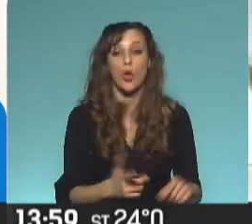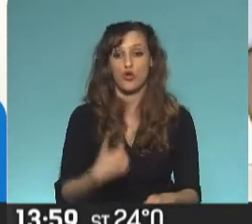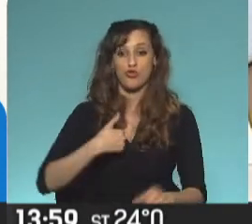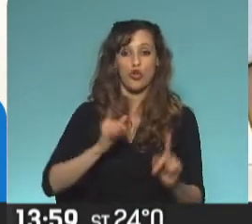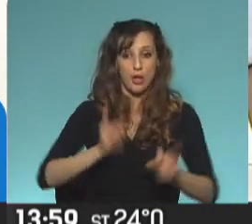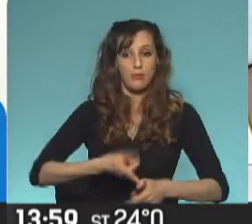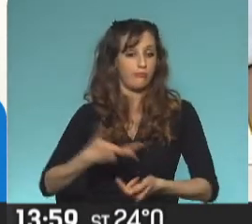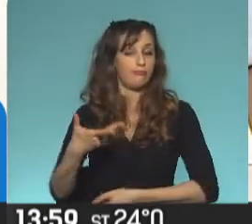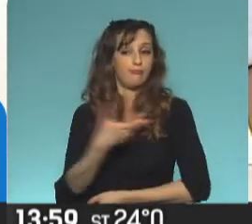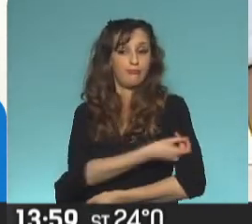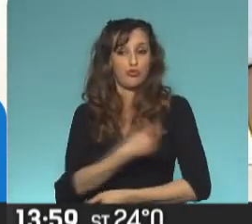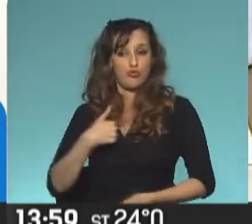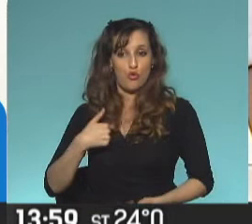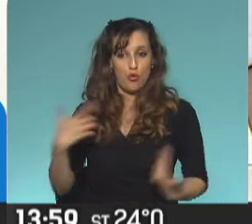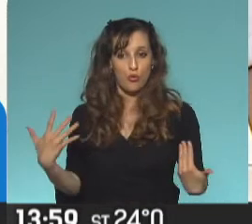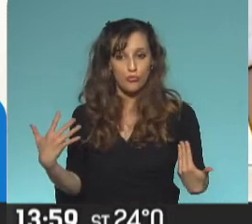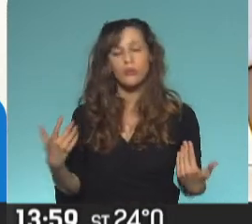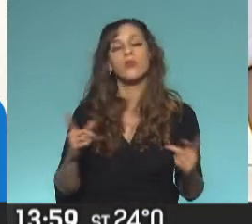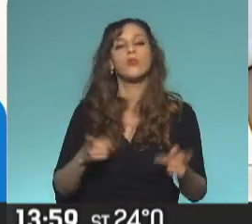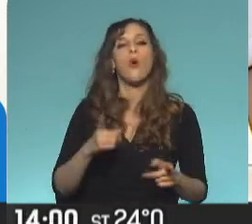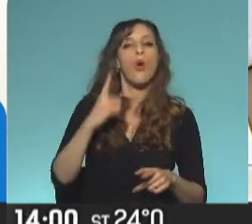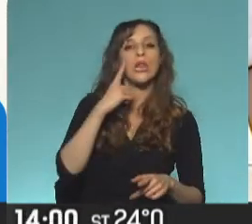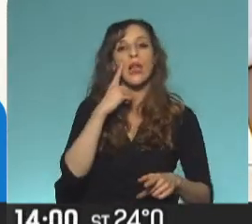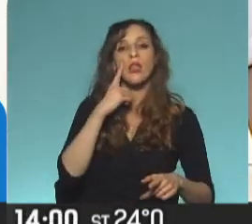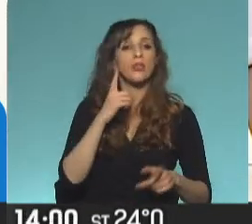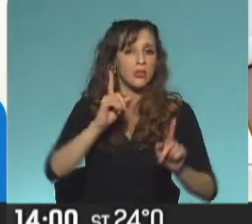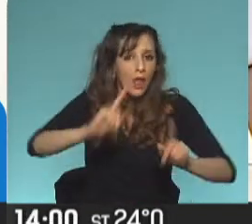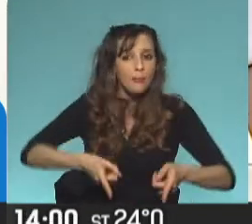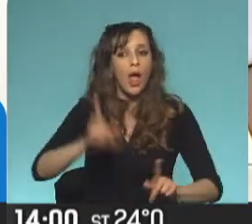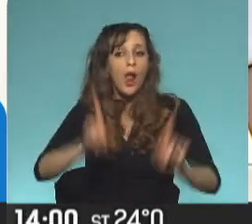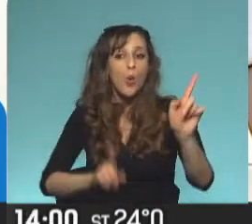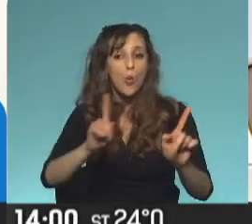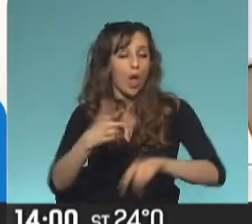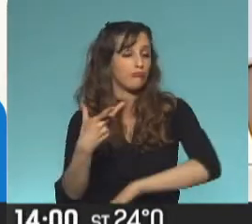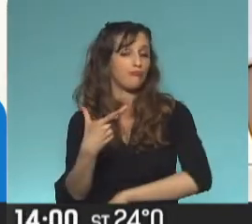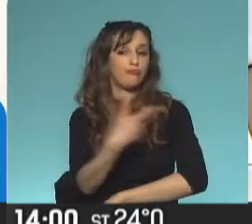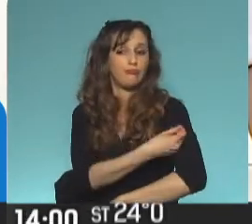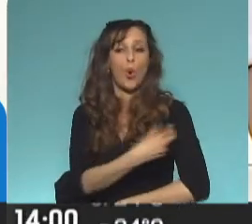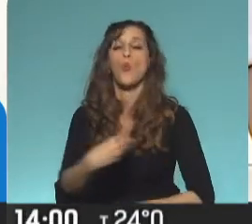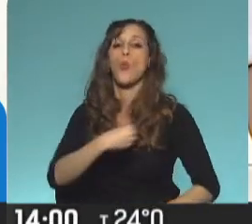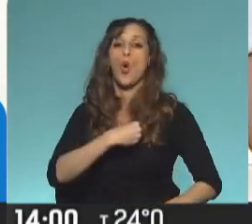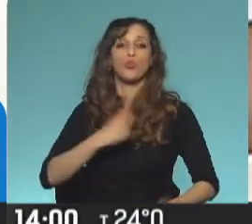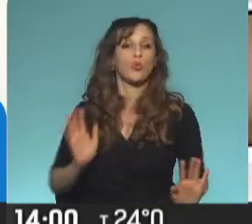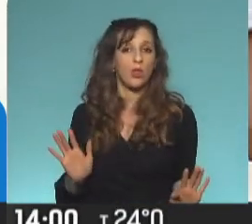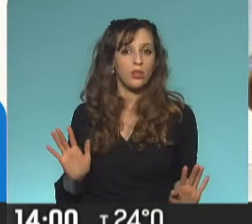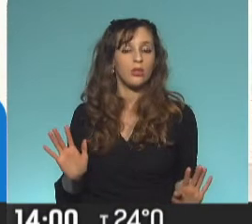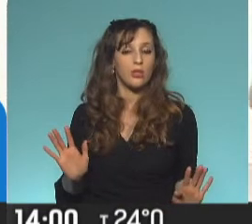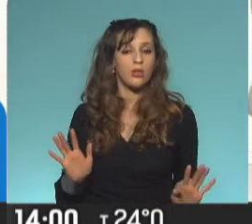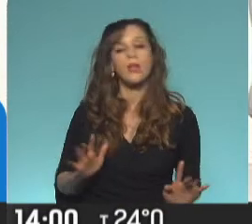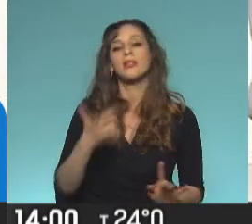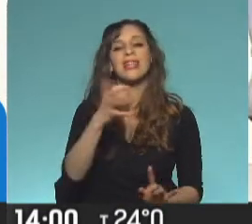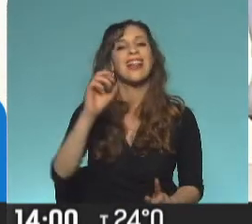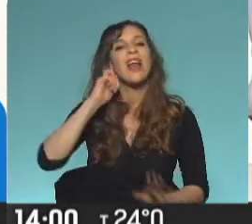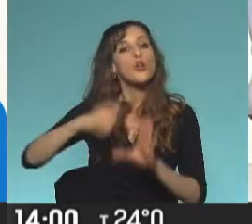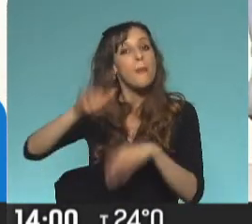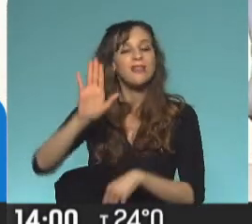invité a los intendentes de la provincia muchos lo han hecho a su propia voluntad a hacerlo los que tienen más de 60 años